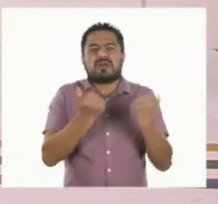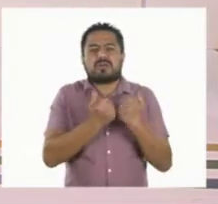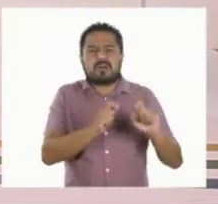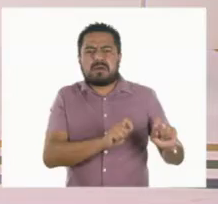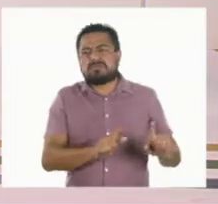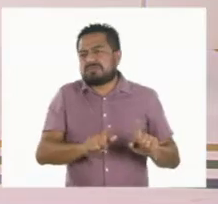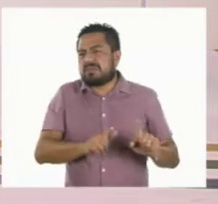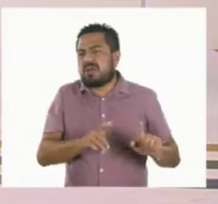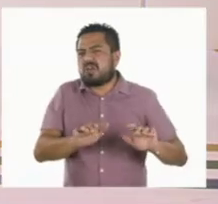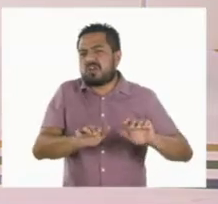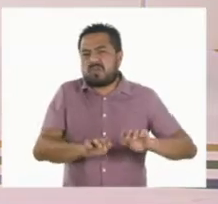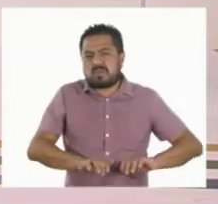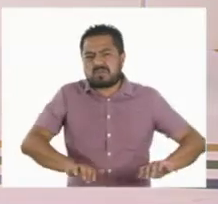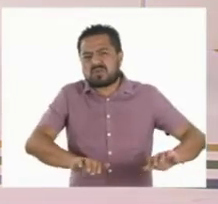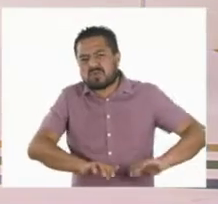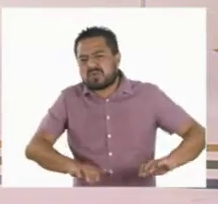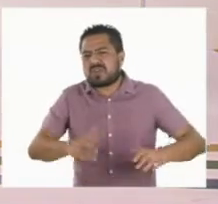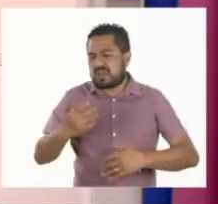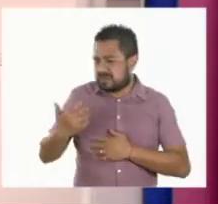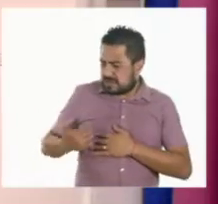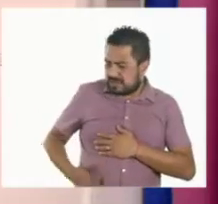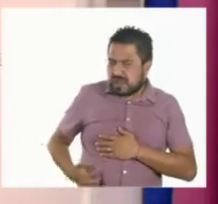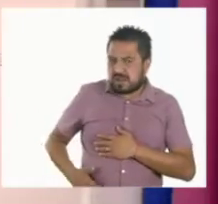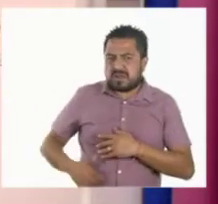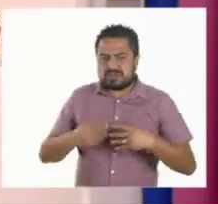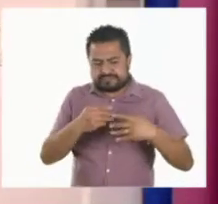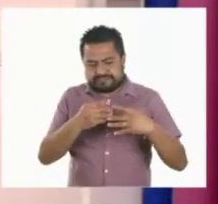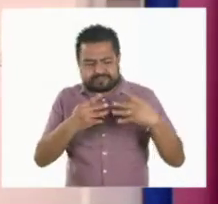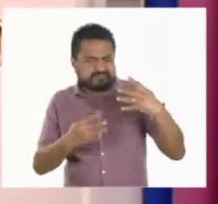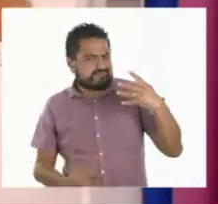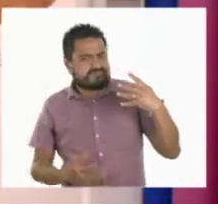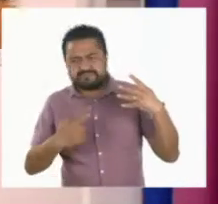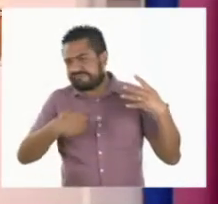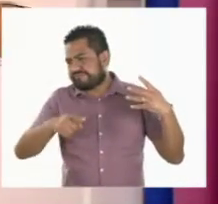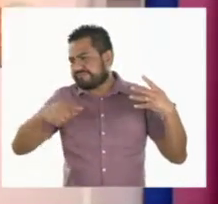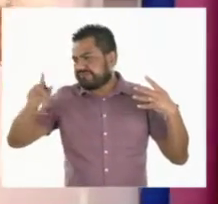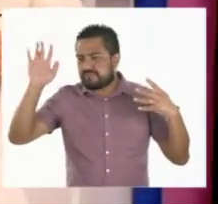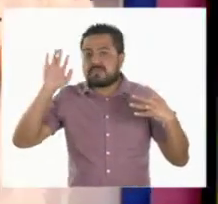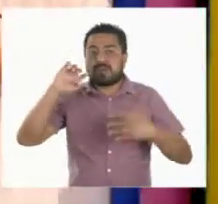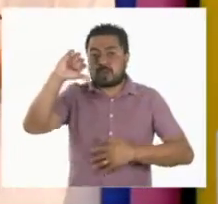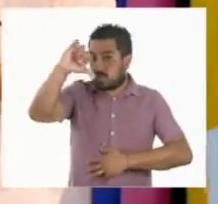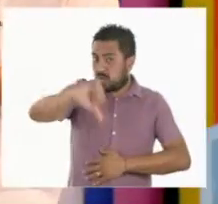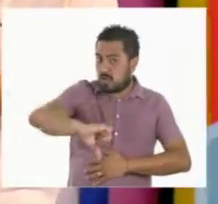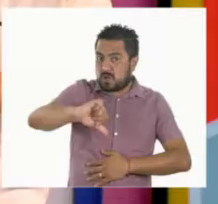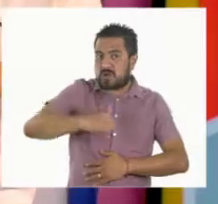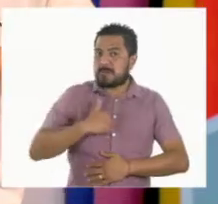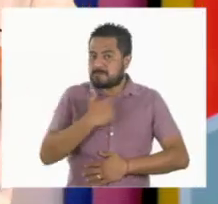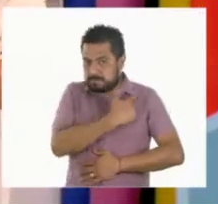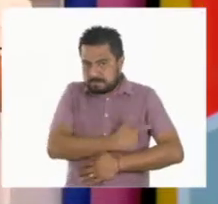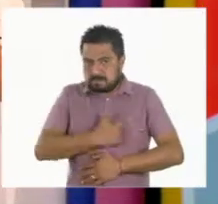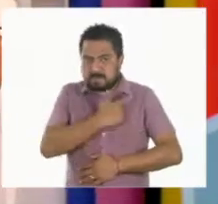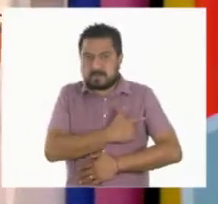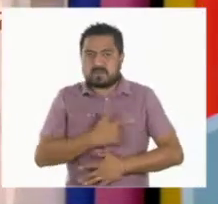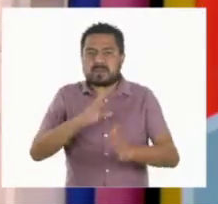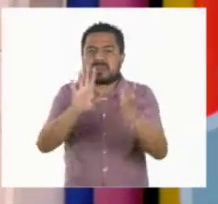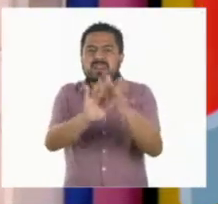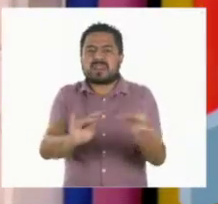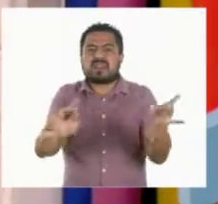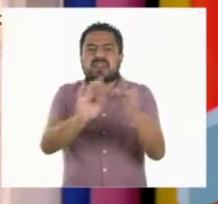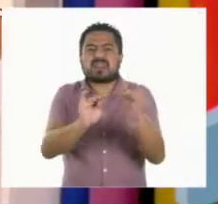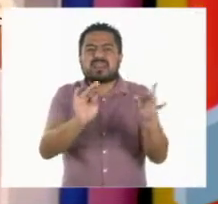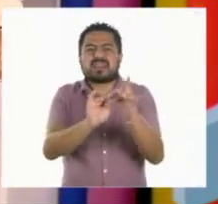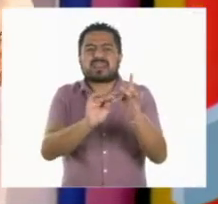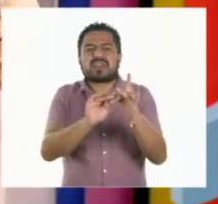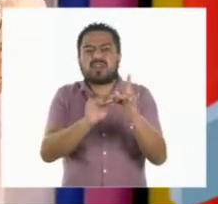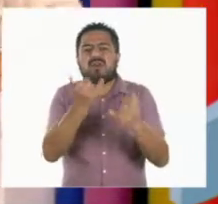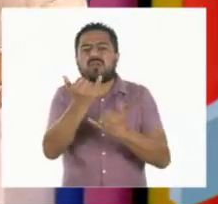virtualmente. En la computadora, en el celular, etcétera, etcétera, etcétera. Pero el día de hoy justamente me gustaría hablar de un tipo